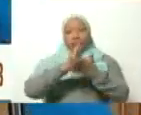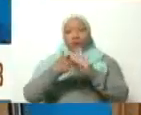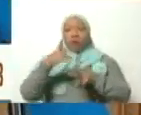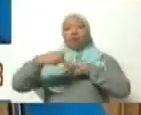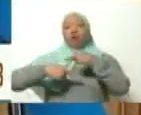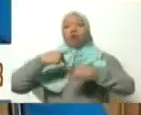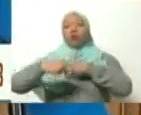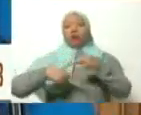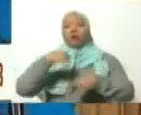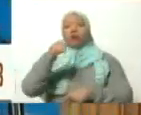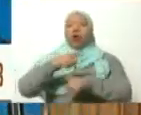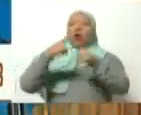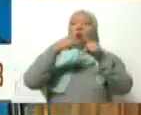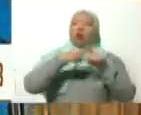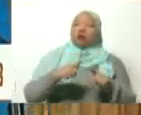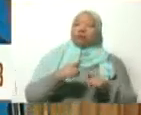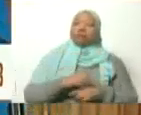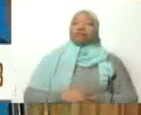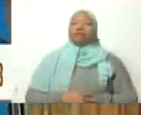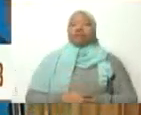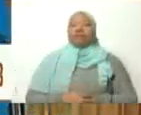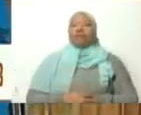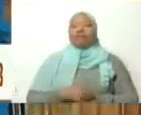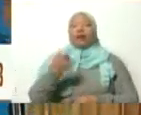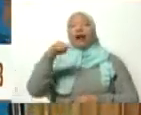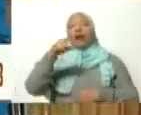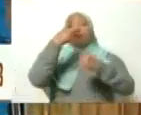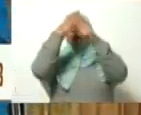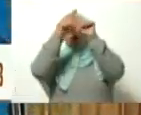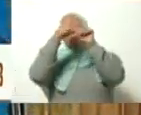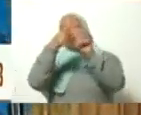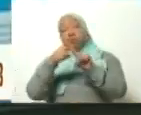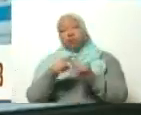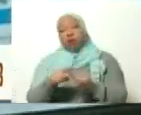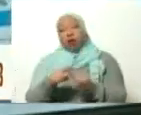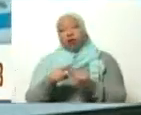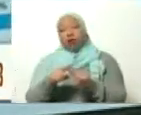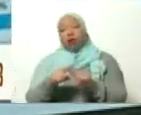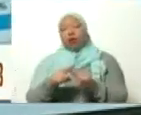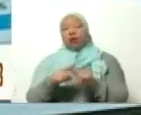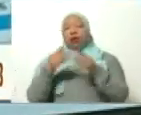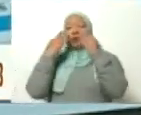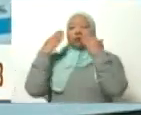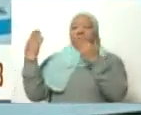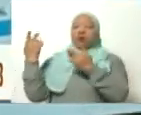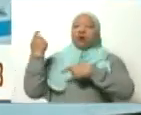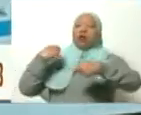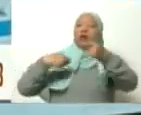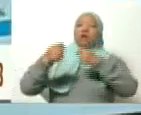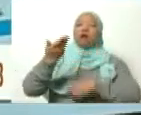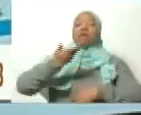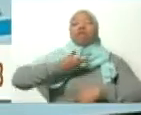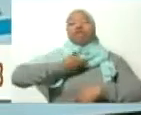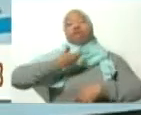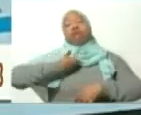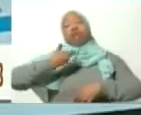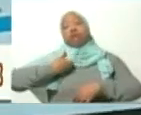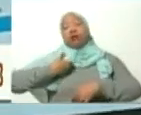productiva, entre otros. Es un presupuesto en el marco de la economía bloqueada,